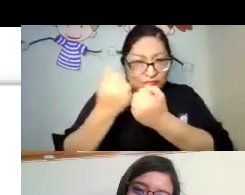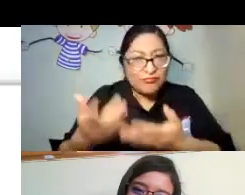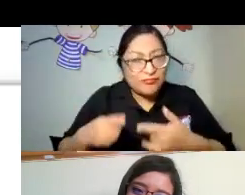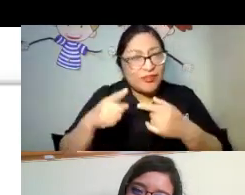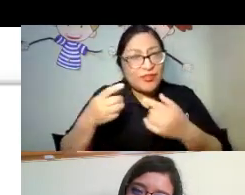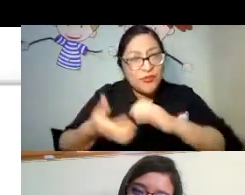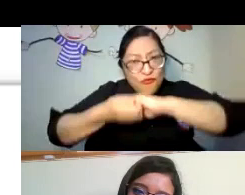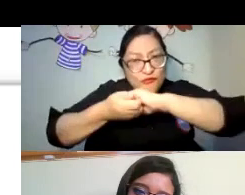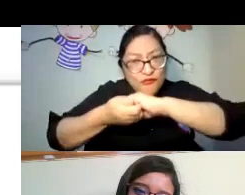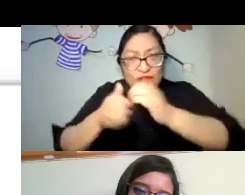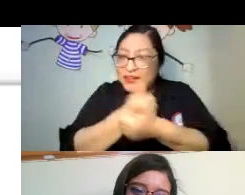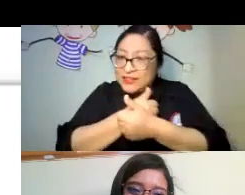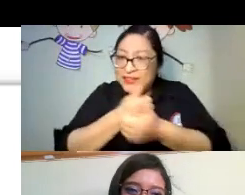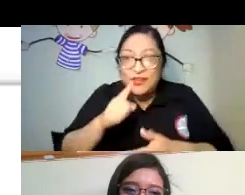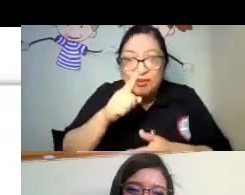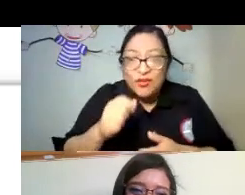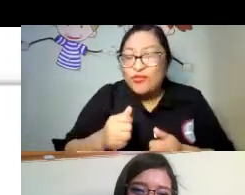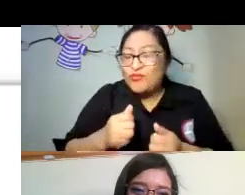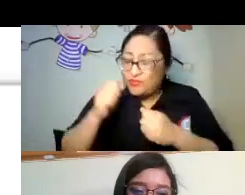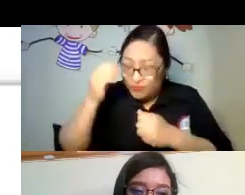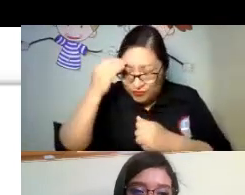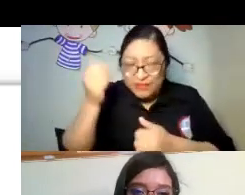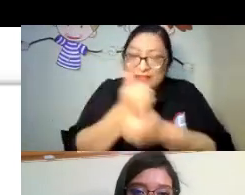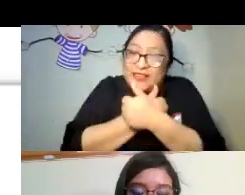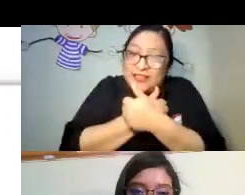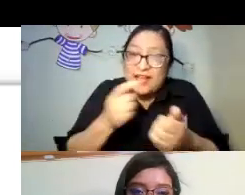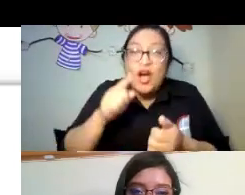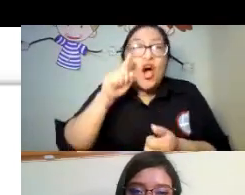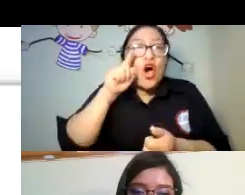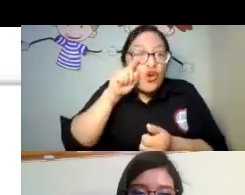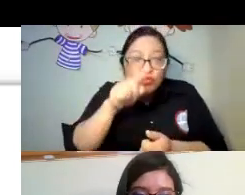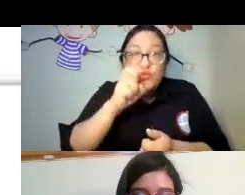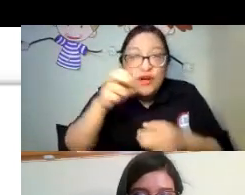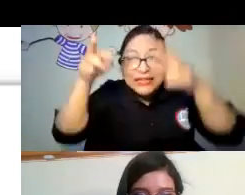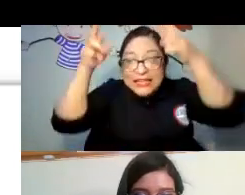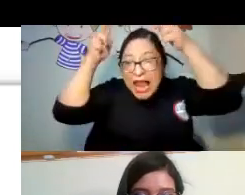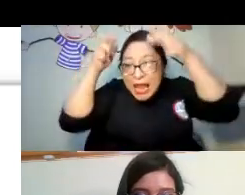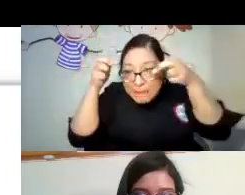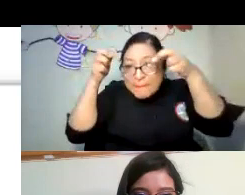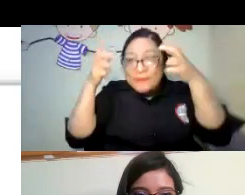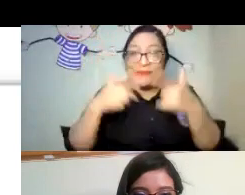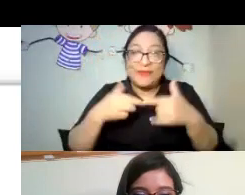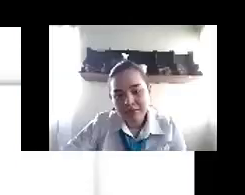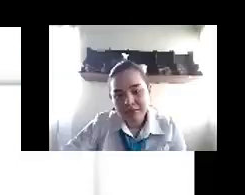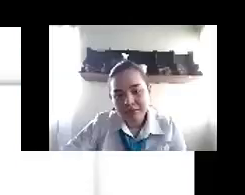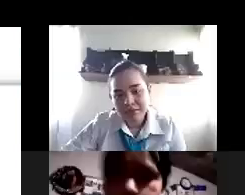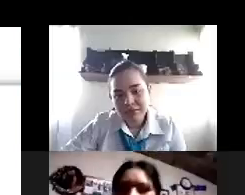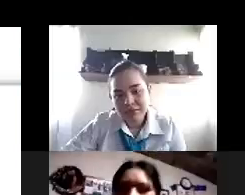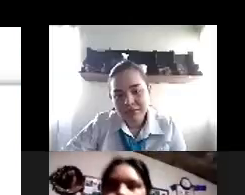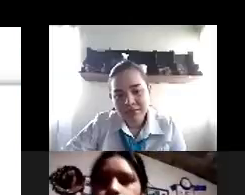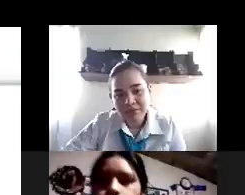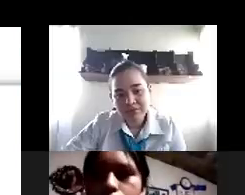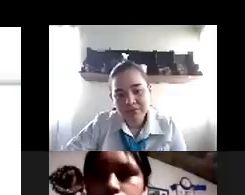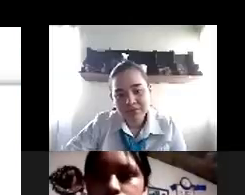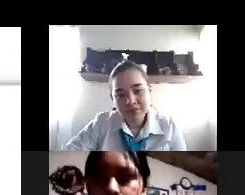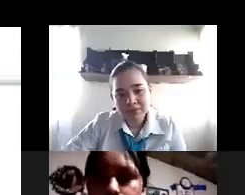mi amor, te quiero, te amo. Eres el príncipe de mi vida y eres todo lo que yo tengo. Eres linda. Parece